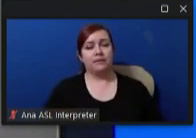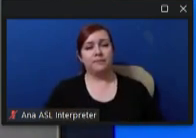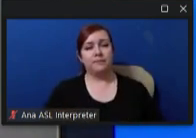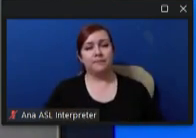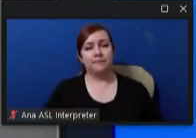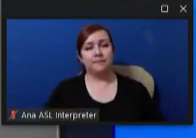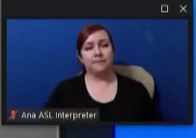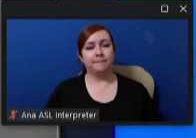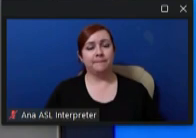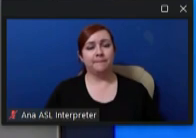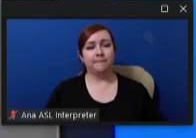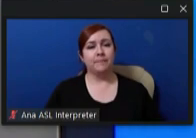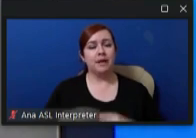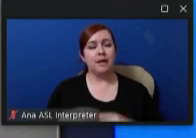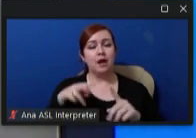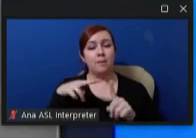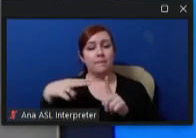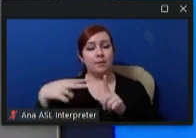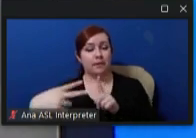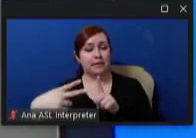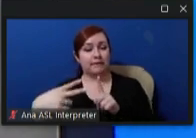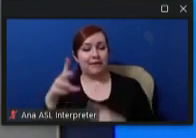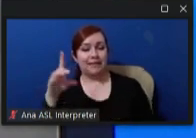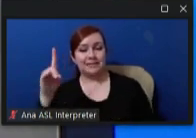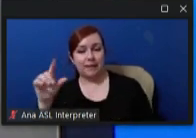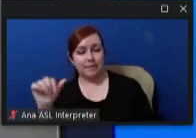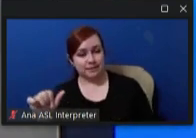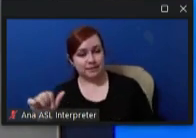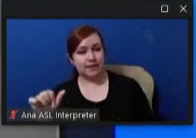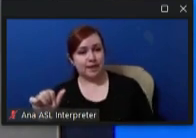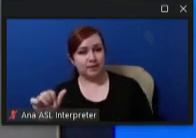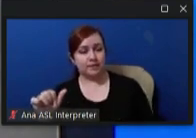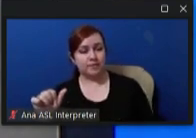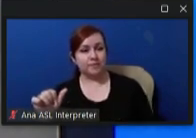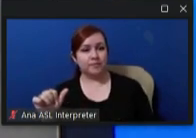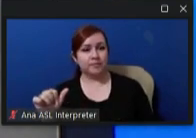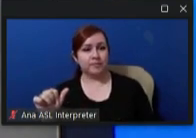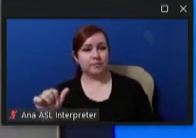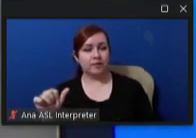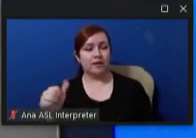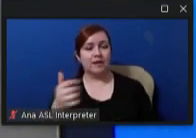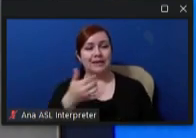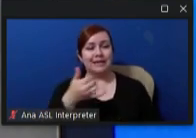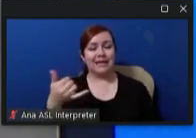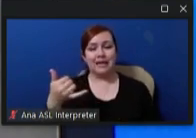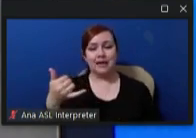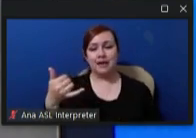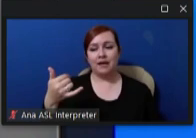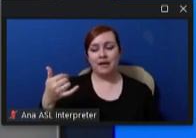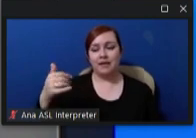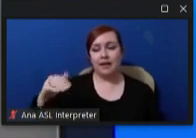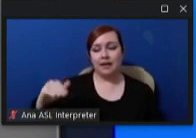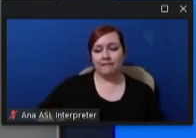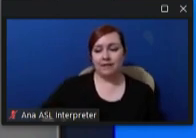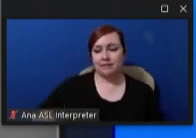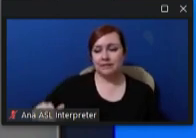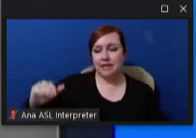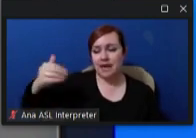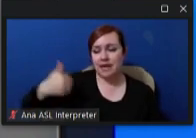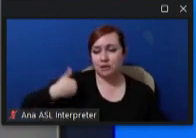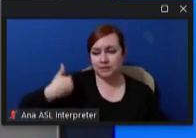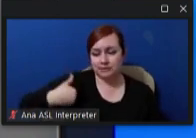la perspectiva de discapacidad, la perspectiva de infancia y adolescencia, la garantía de los